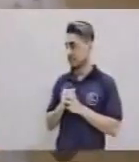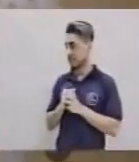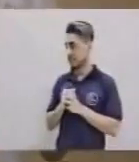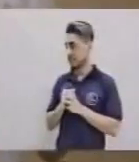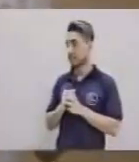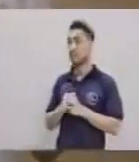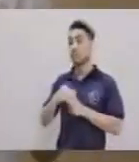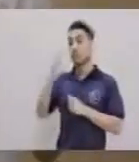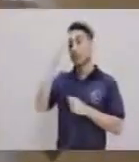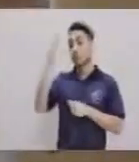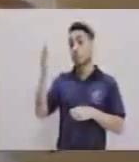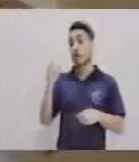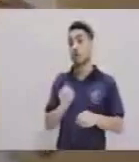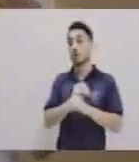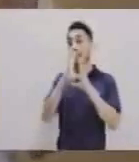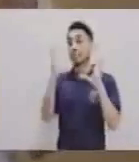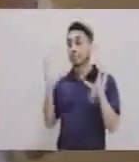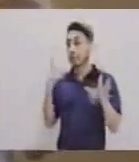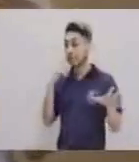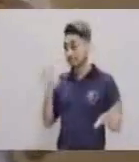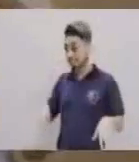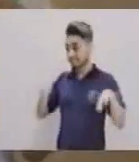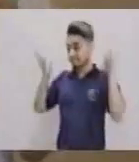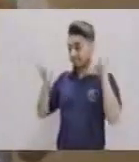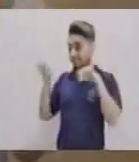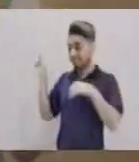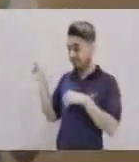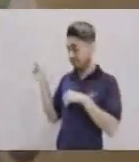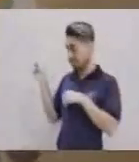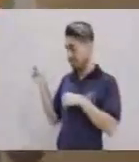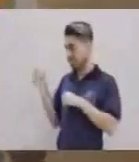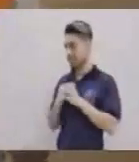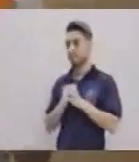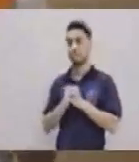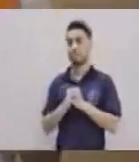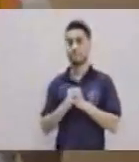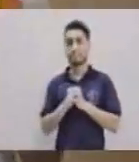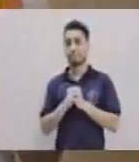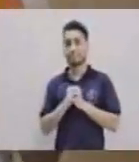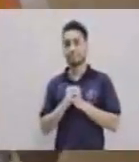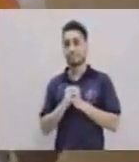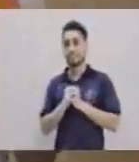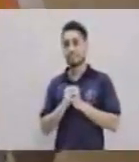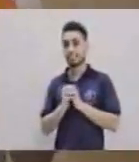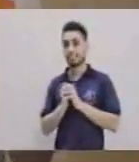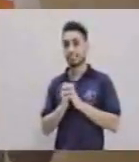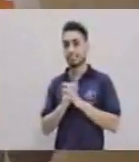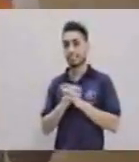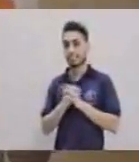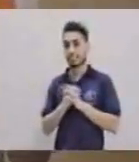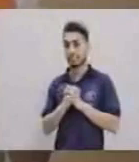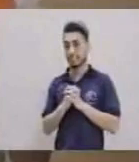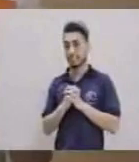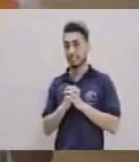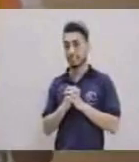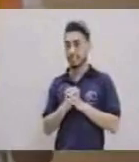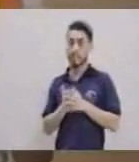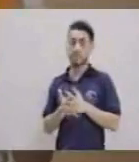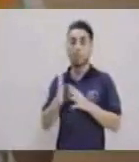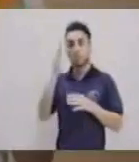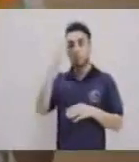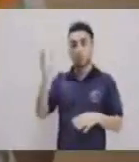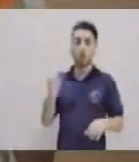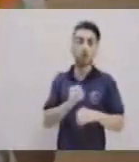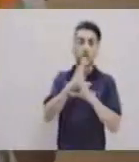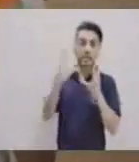Para decir buenos días, vamos a decir Ralph Napari. Buenos días, buen sol